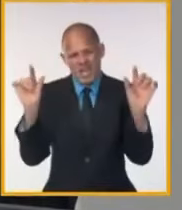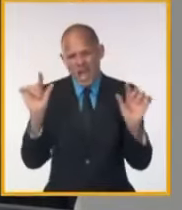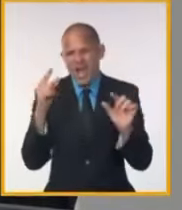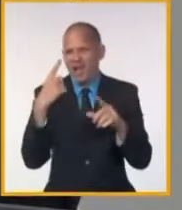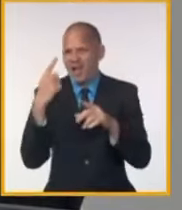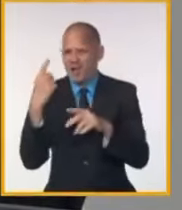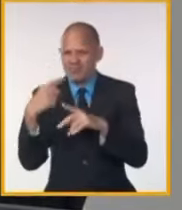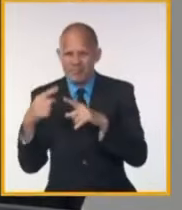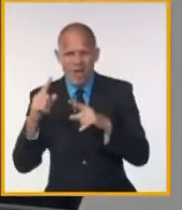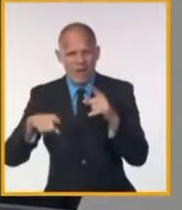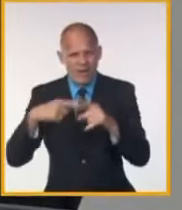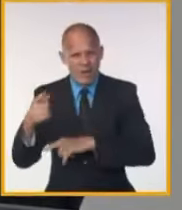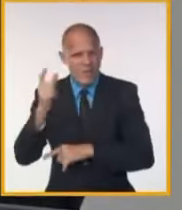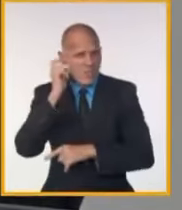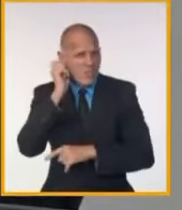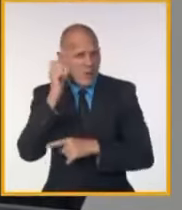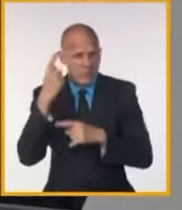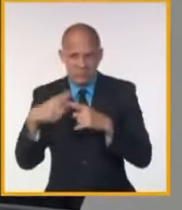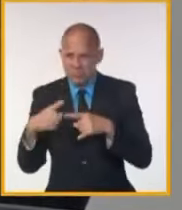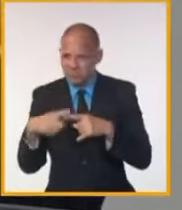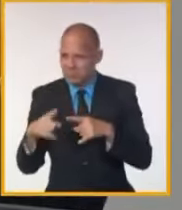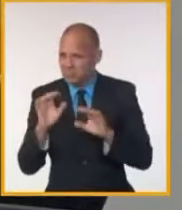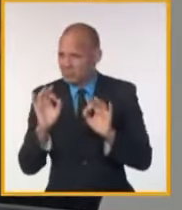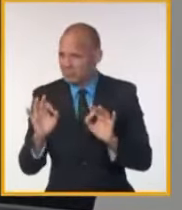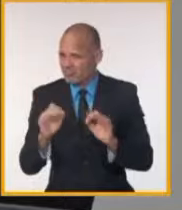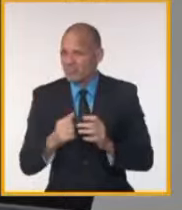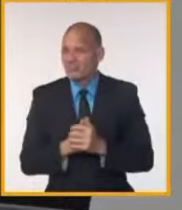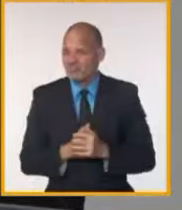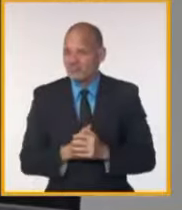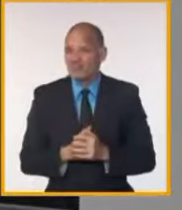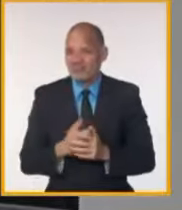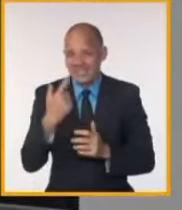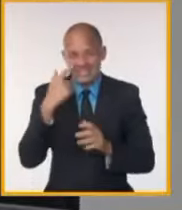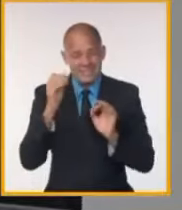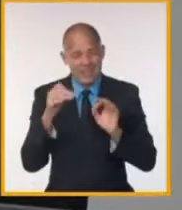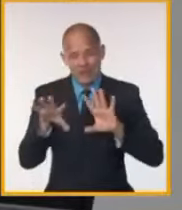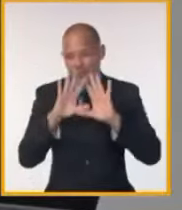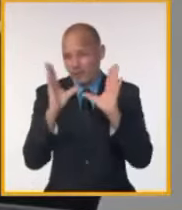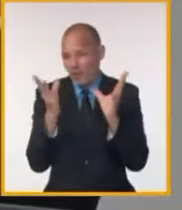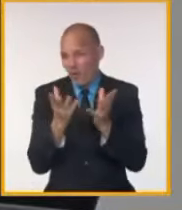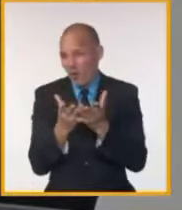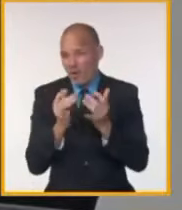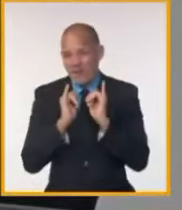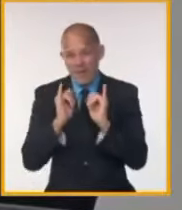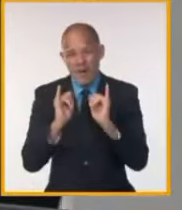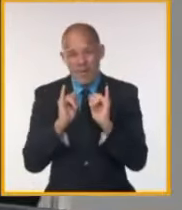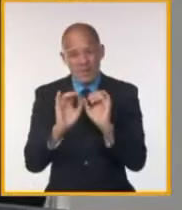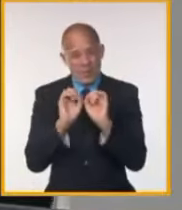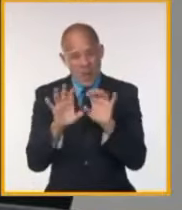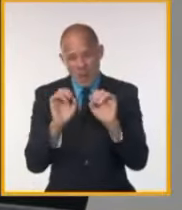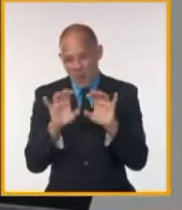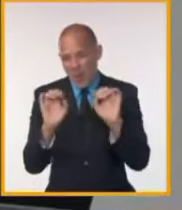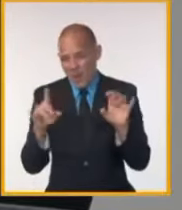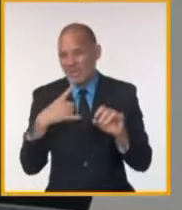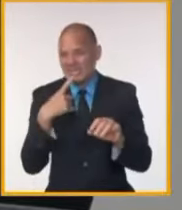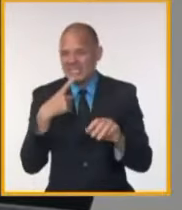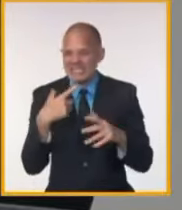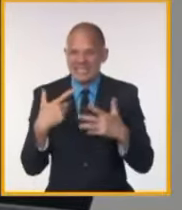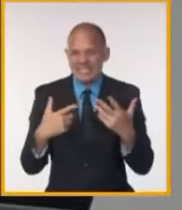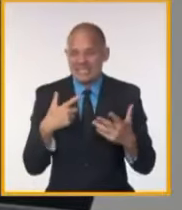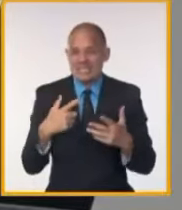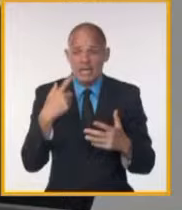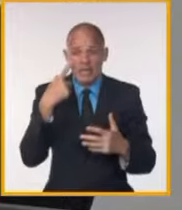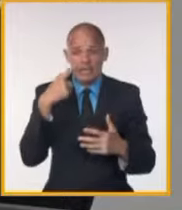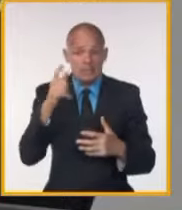haciendo trascendido O sea difundiendo trascendido de que eh Ya le están acusando